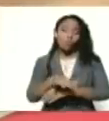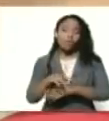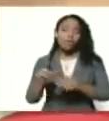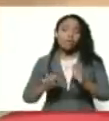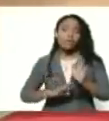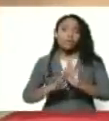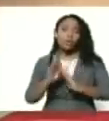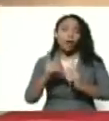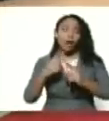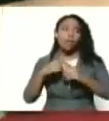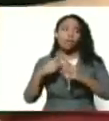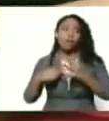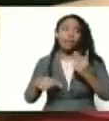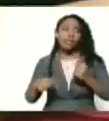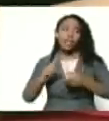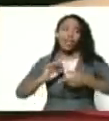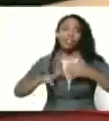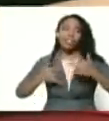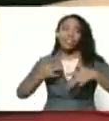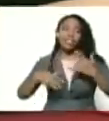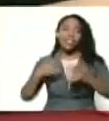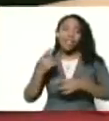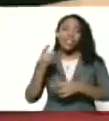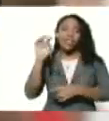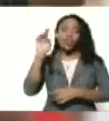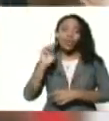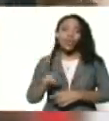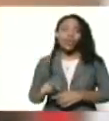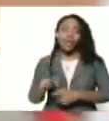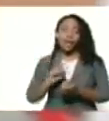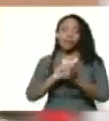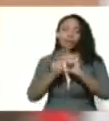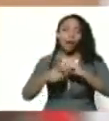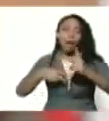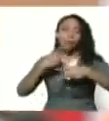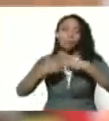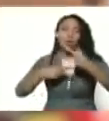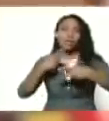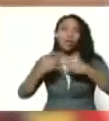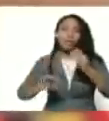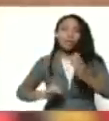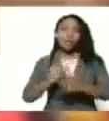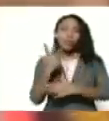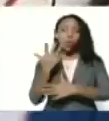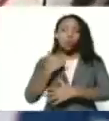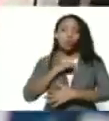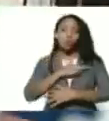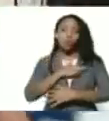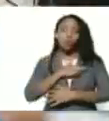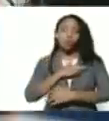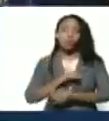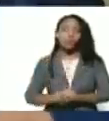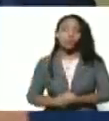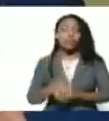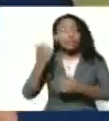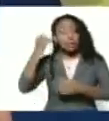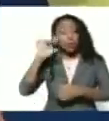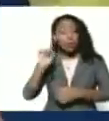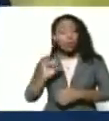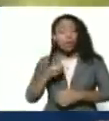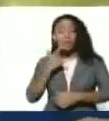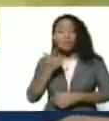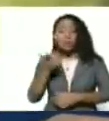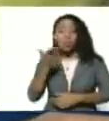actividades diarias se convierte en donde toca la política. Y creo que eso es fundamental para nosotros y también nosotros. Creo que es también decírselo